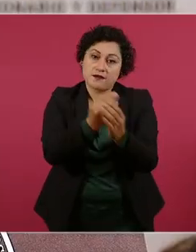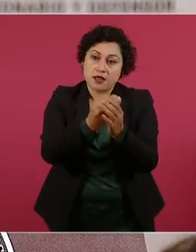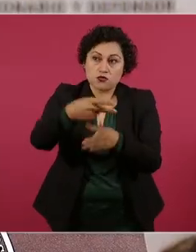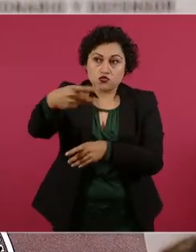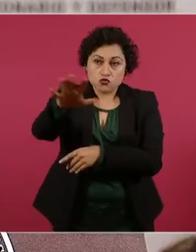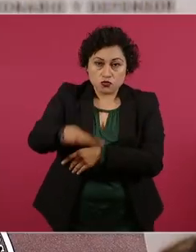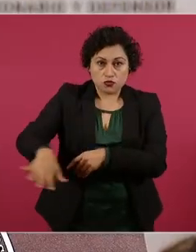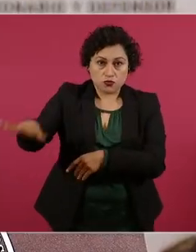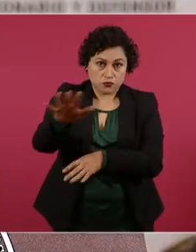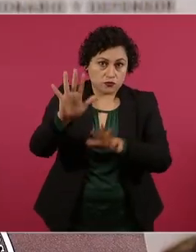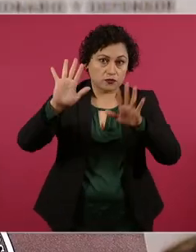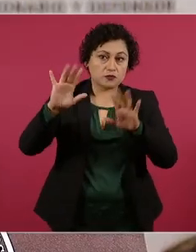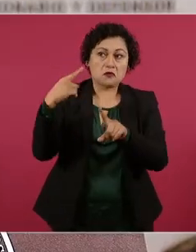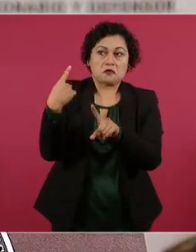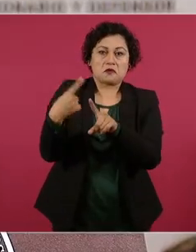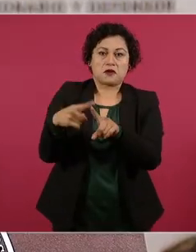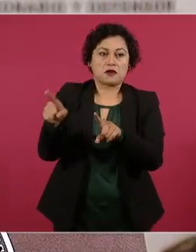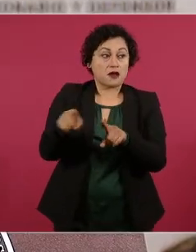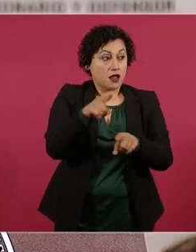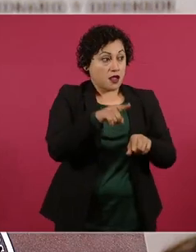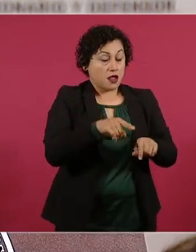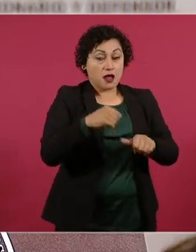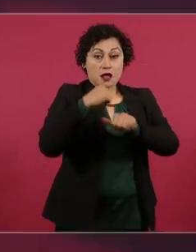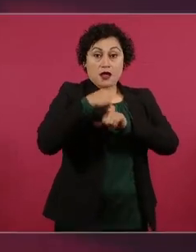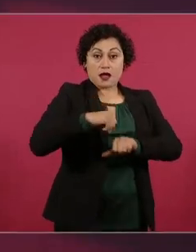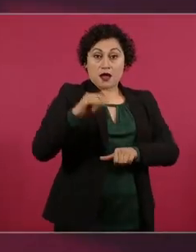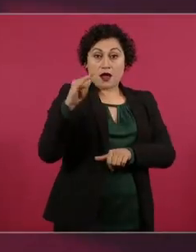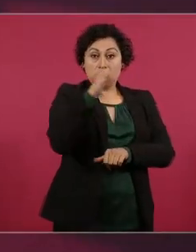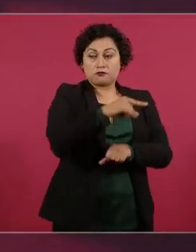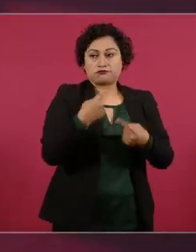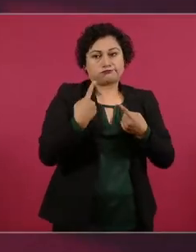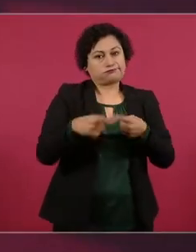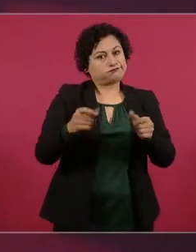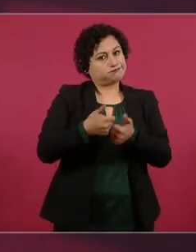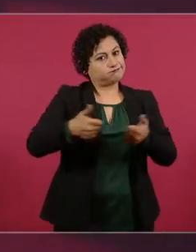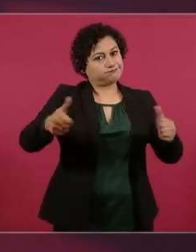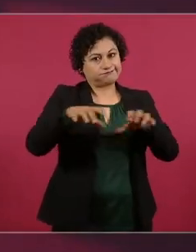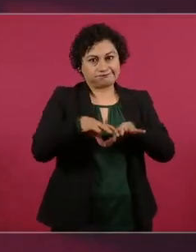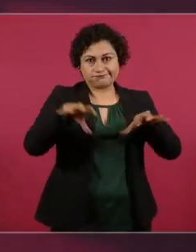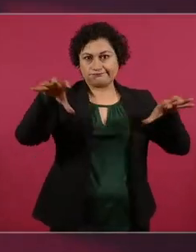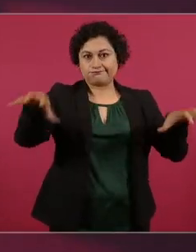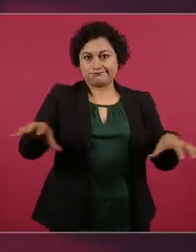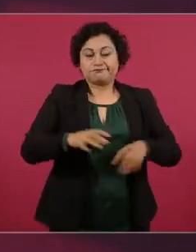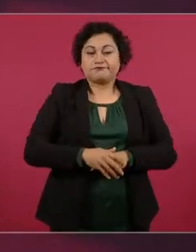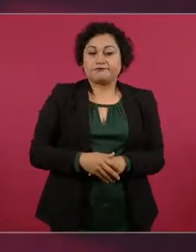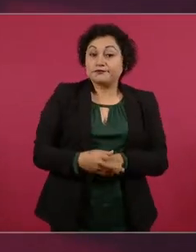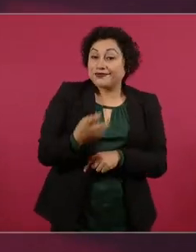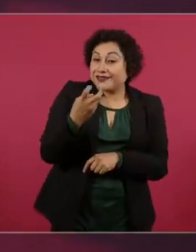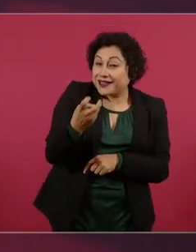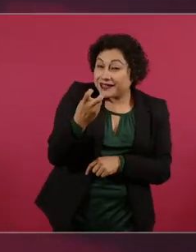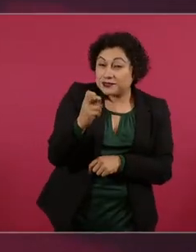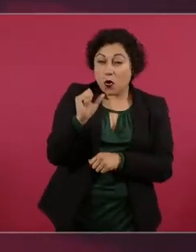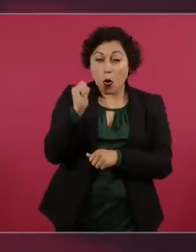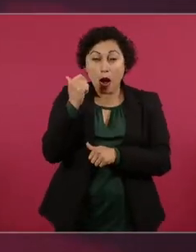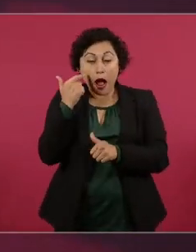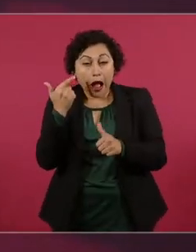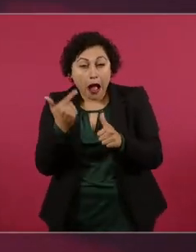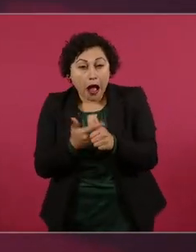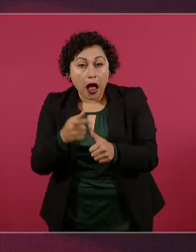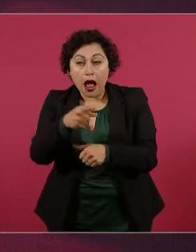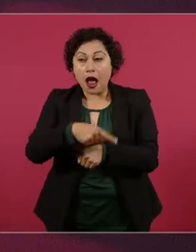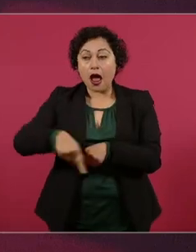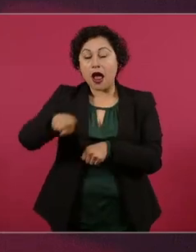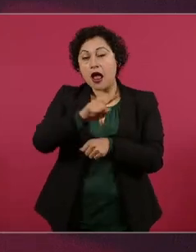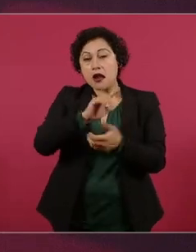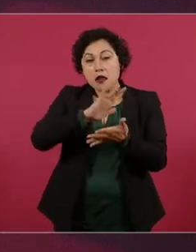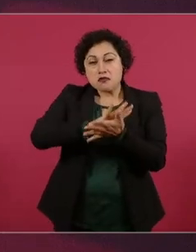a los funcionarios que trabajan en el aeropuerto. No se tienen indicios o pruebas de alguna colusión sobre posibles